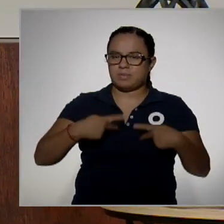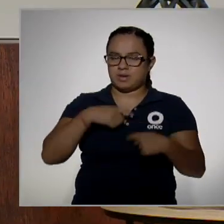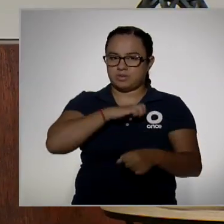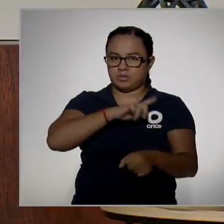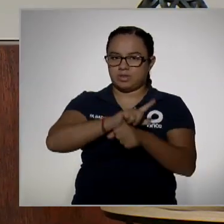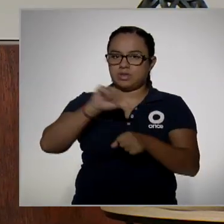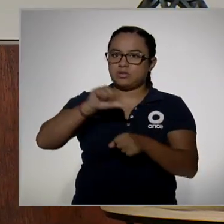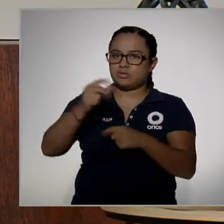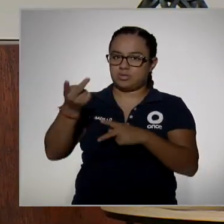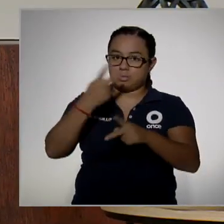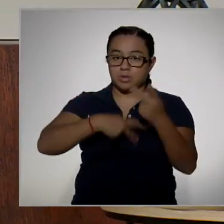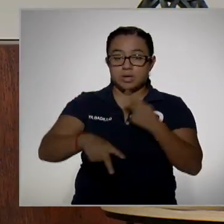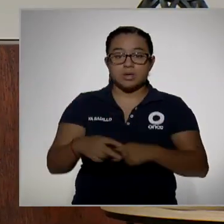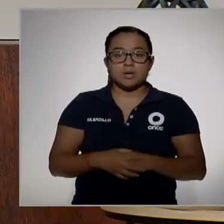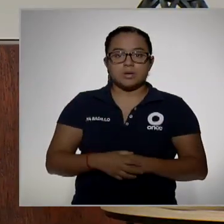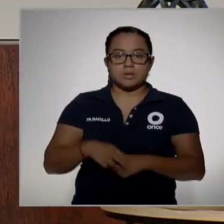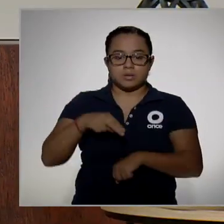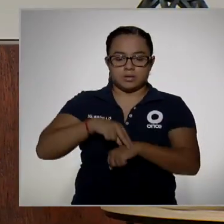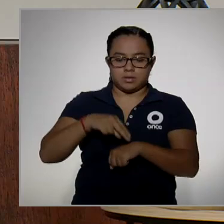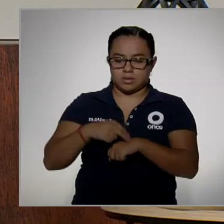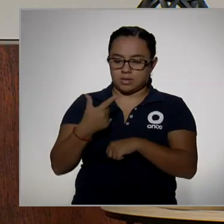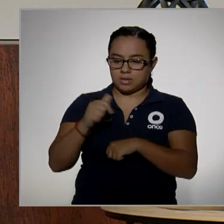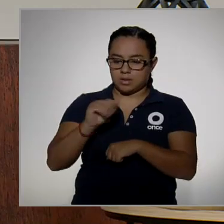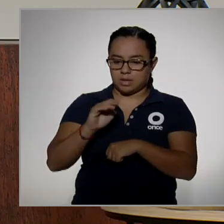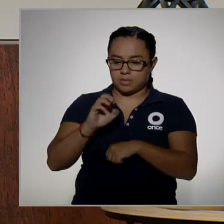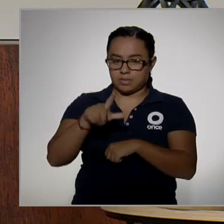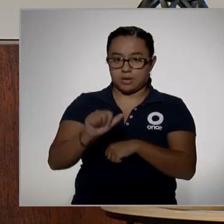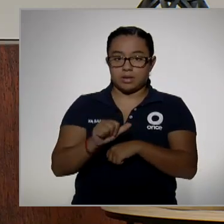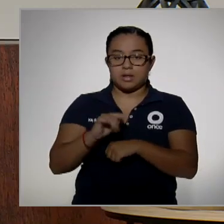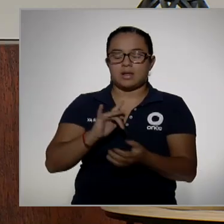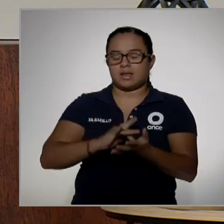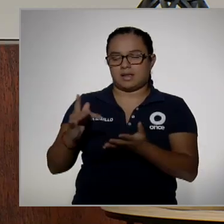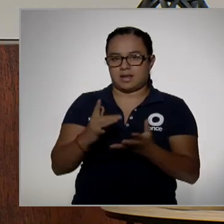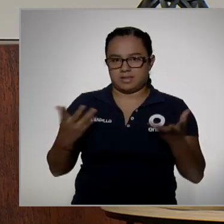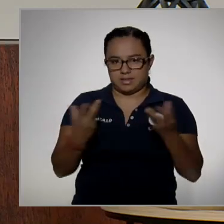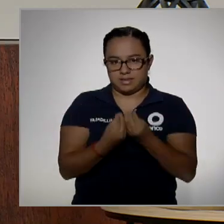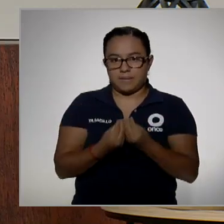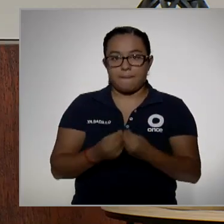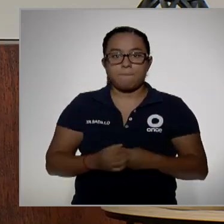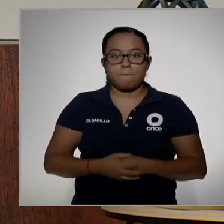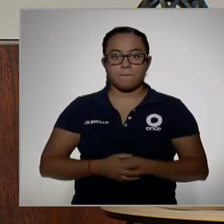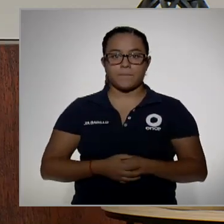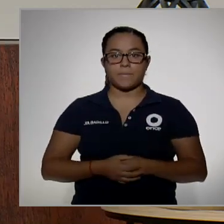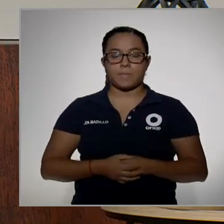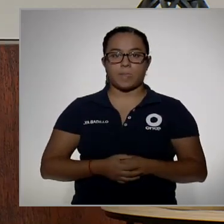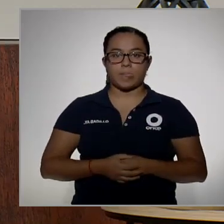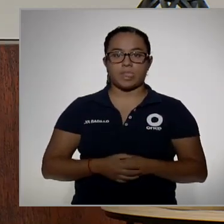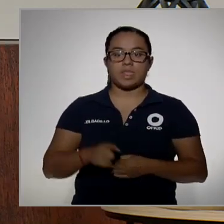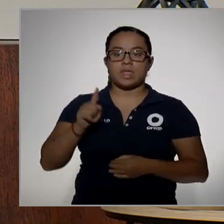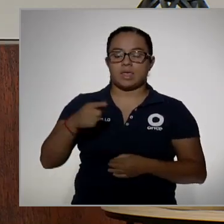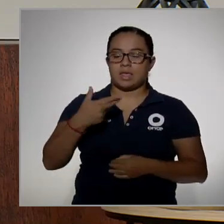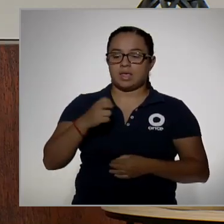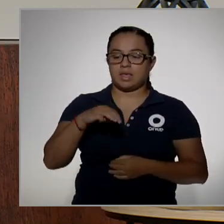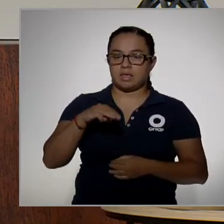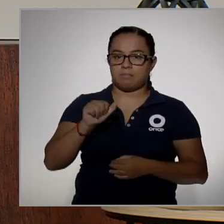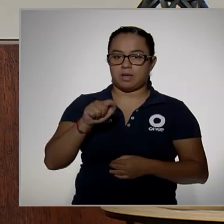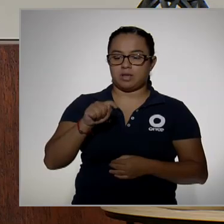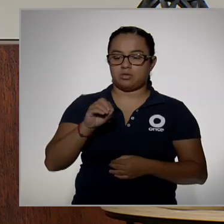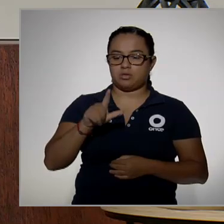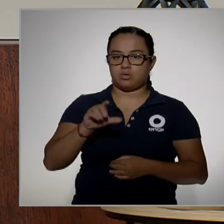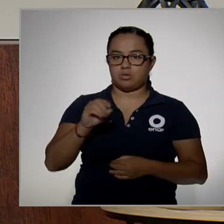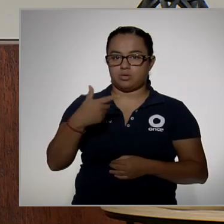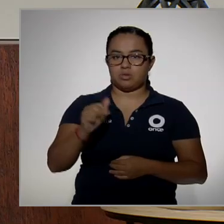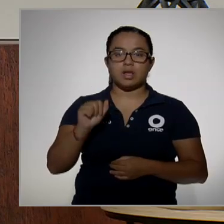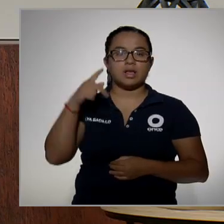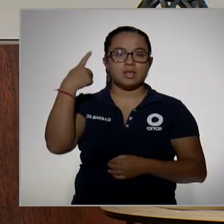acompañan el día de hoy doctora gabriela taveras rodríguez gracias por estar con nosotros climatóloga adscrita al servicio de hematología pediátrica